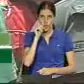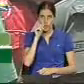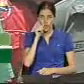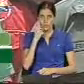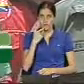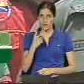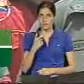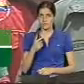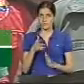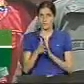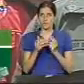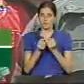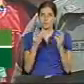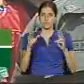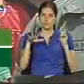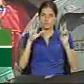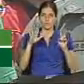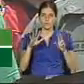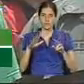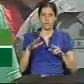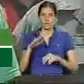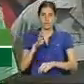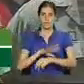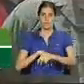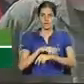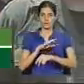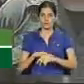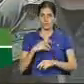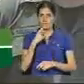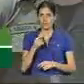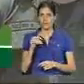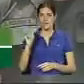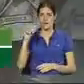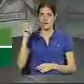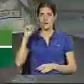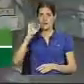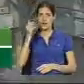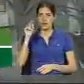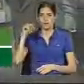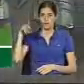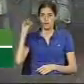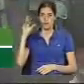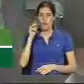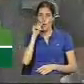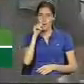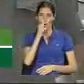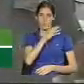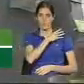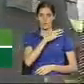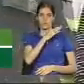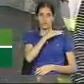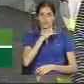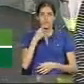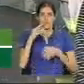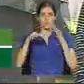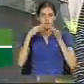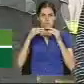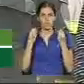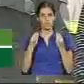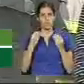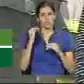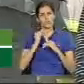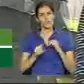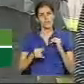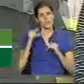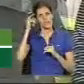Comando Regional número 7 y coordinador del dispositivo de seguridad, Alejandro Kelleris Bucarito, nos va a explicar cómo terminará el día de